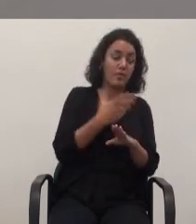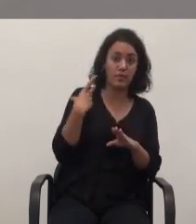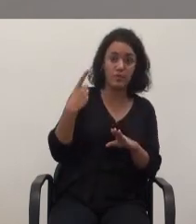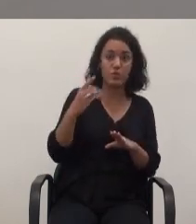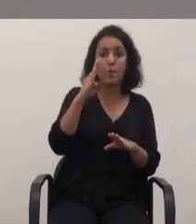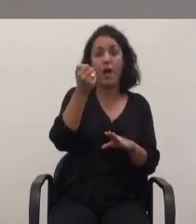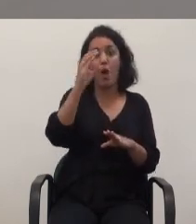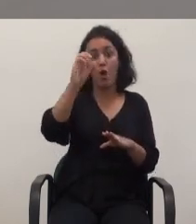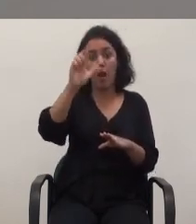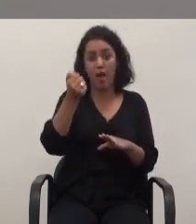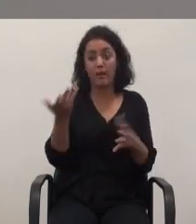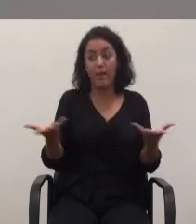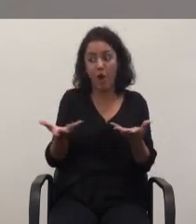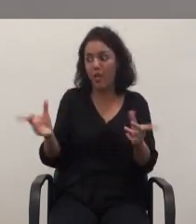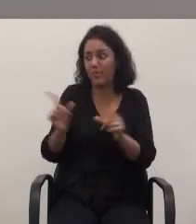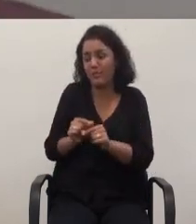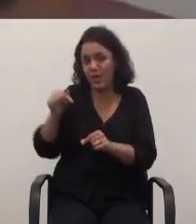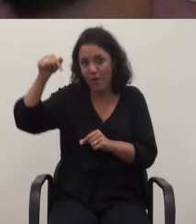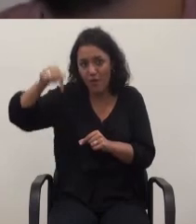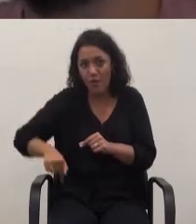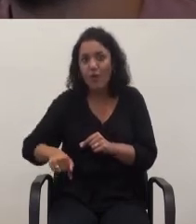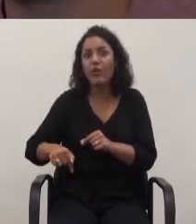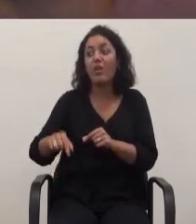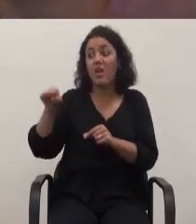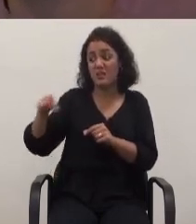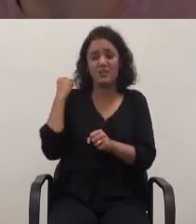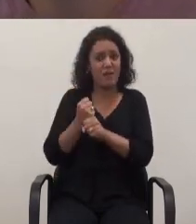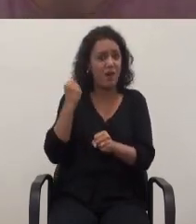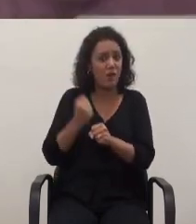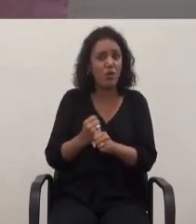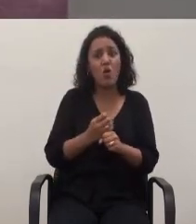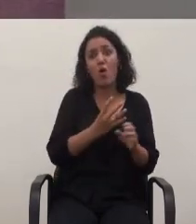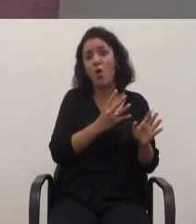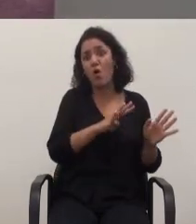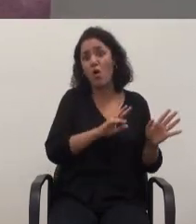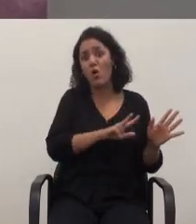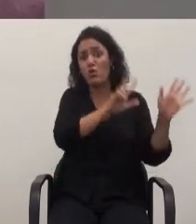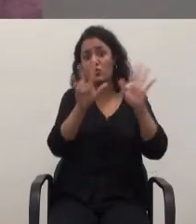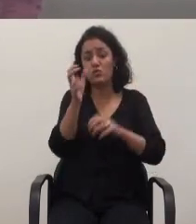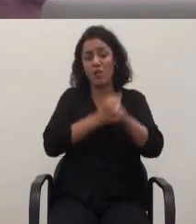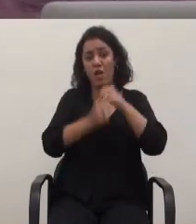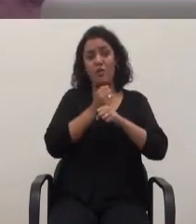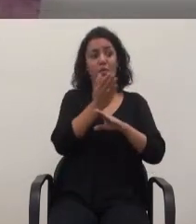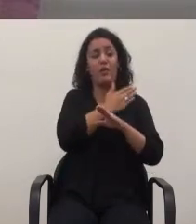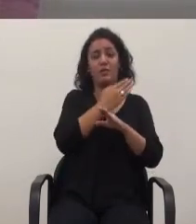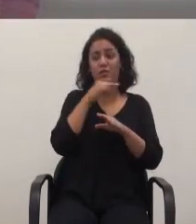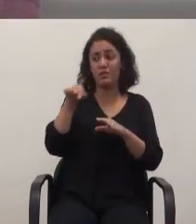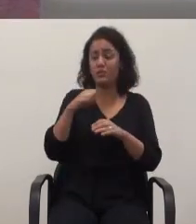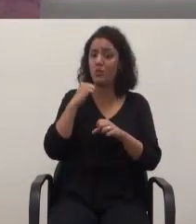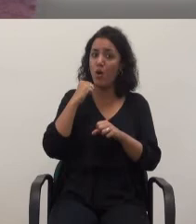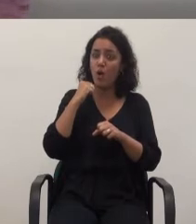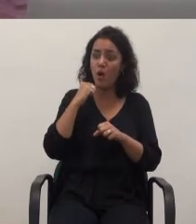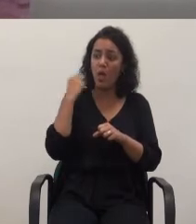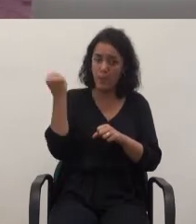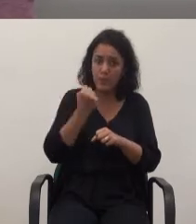y que termina hoy, y en la que encabezó Cecilia Roeger, el colectivo de ISEF